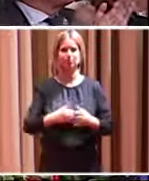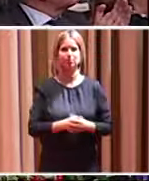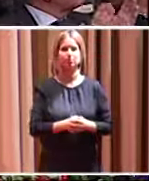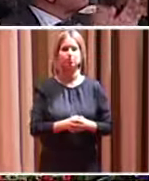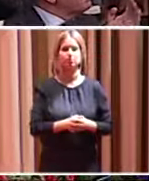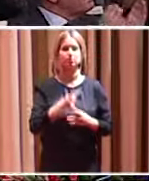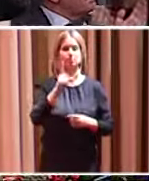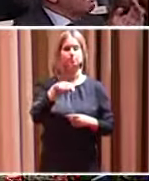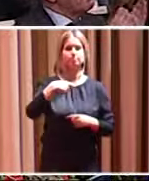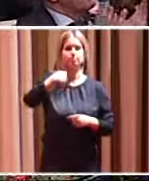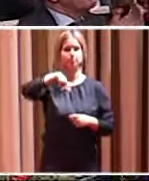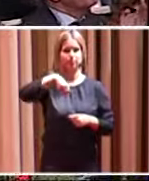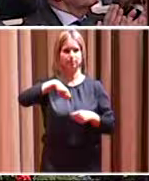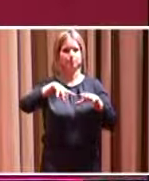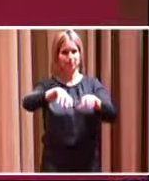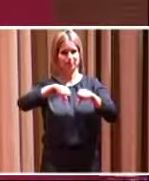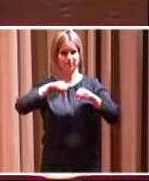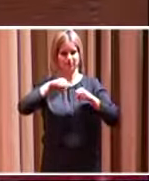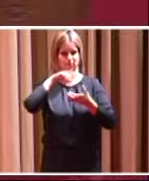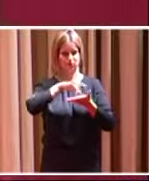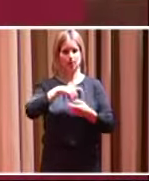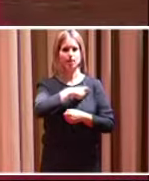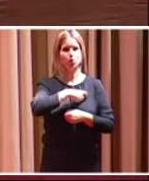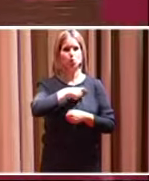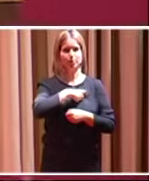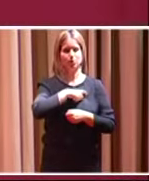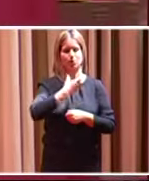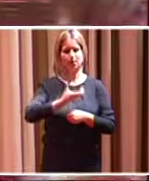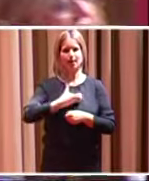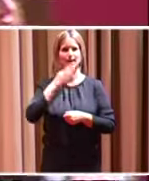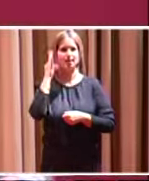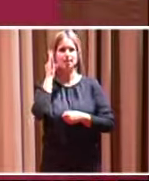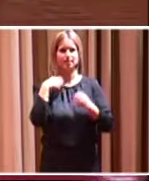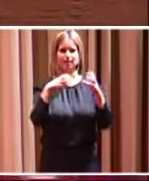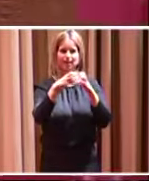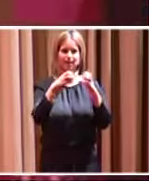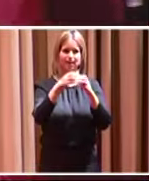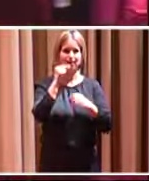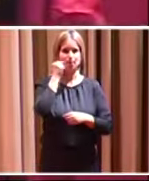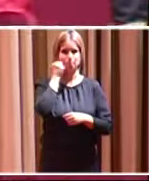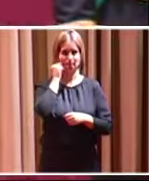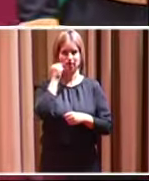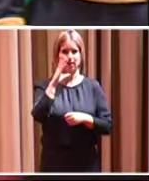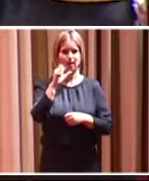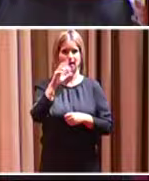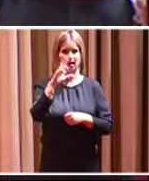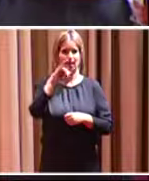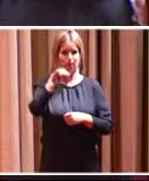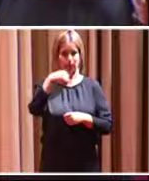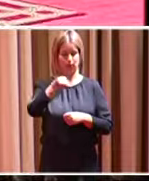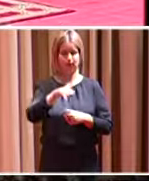Y presidida esta comisión por la alcaldesa de Granada, doña Marifran Carazo